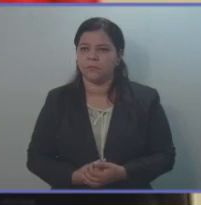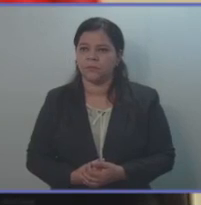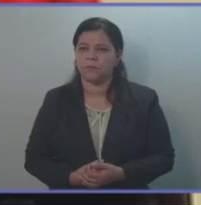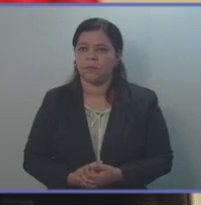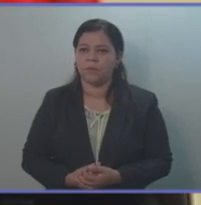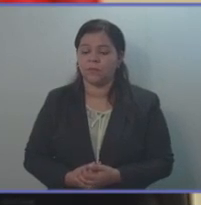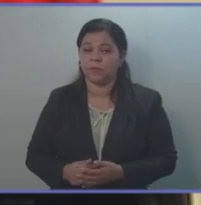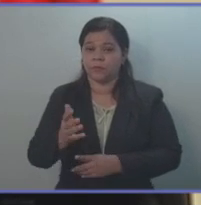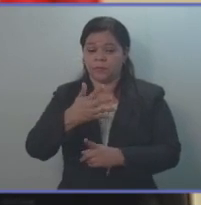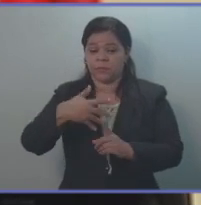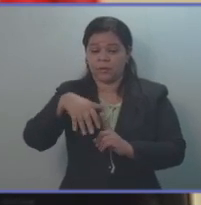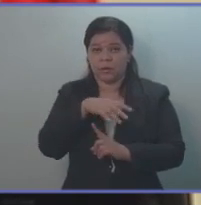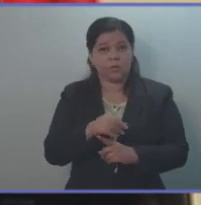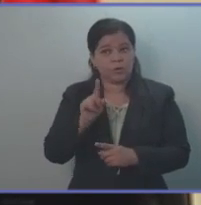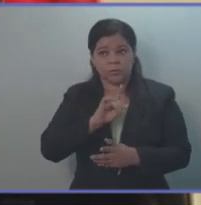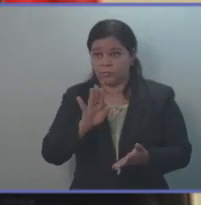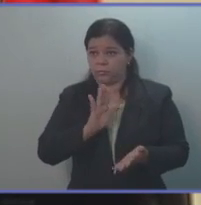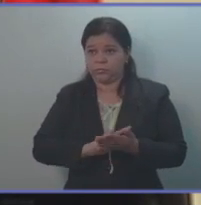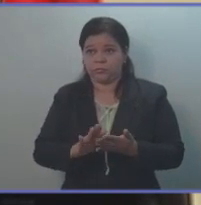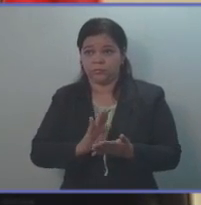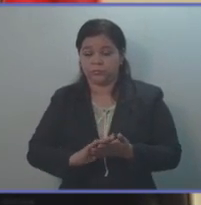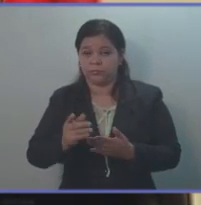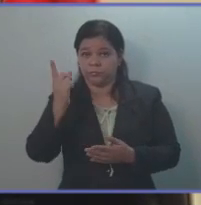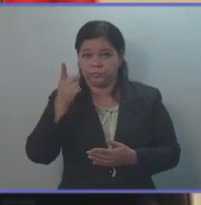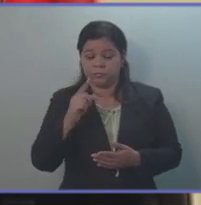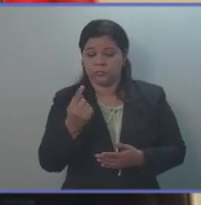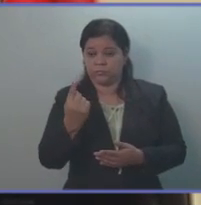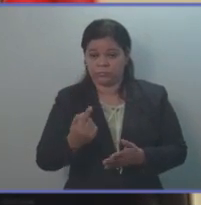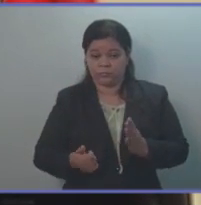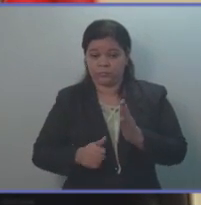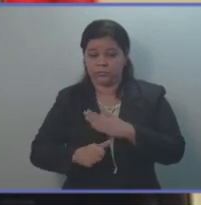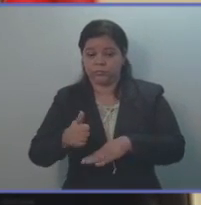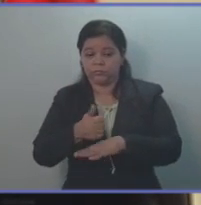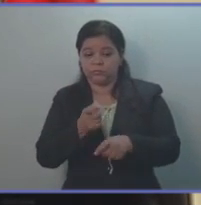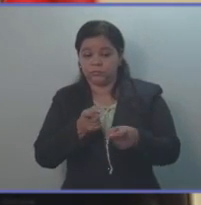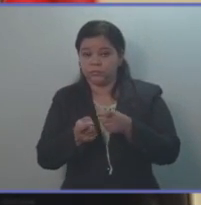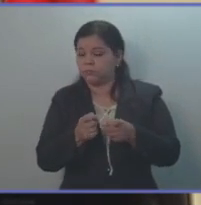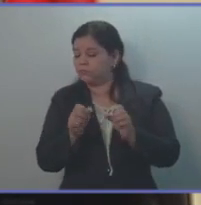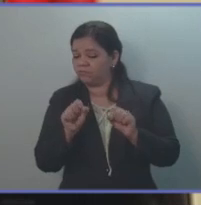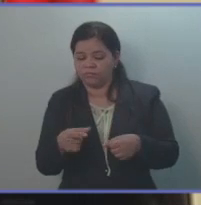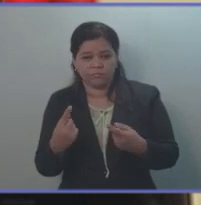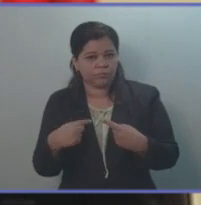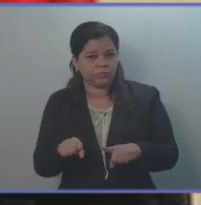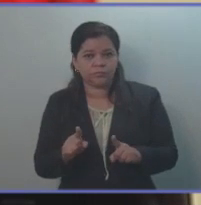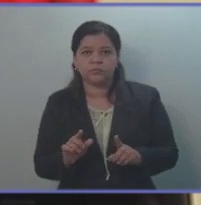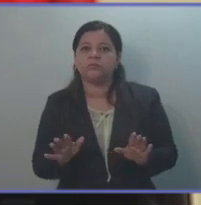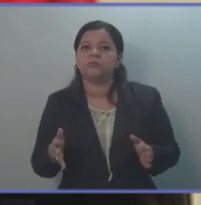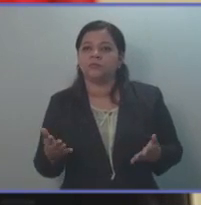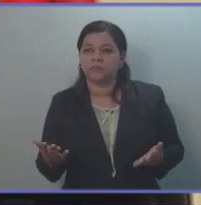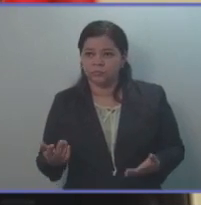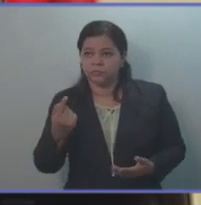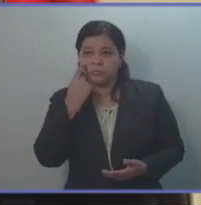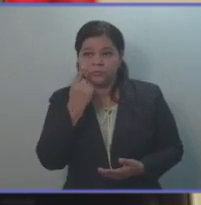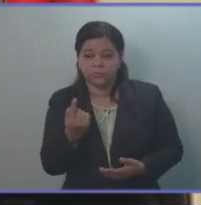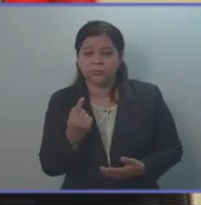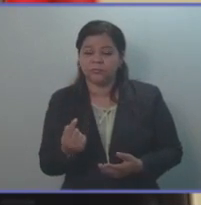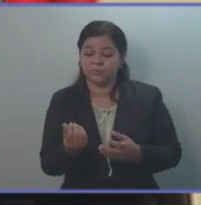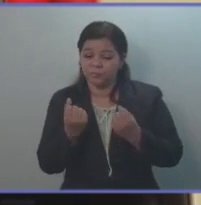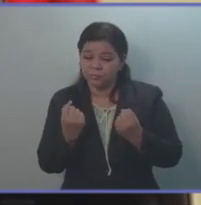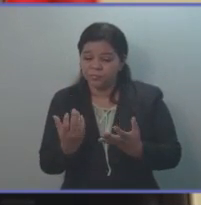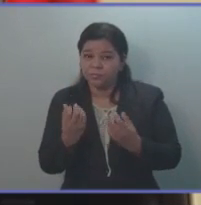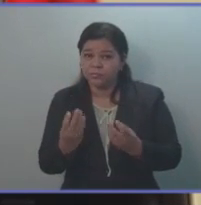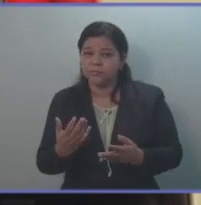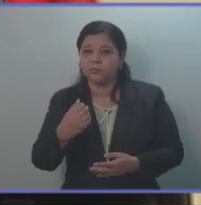Que la situación de impago de docentes, personal administrativo y técnico es insostenible, ya que se han visto afectados al punto que